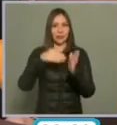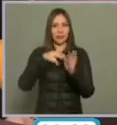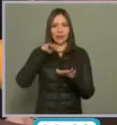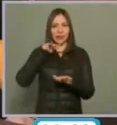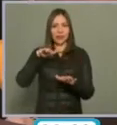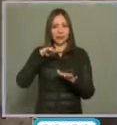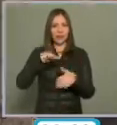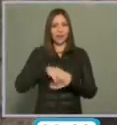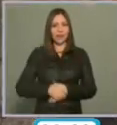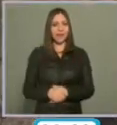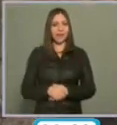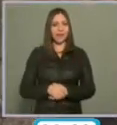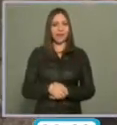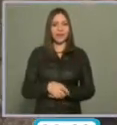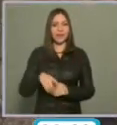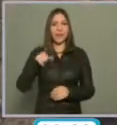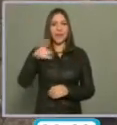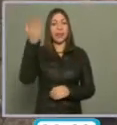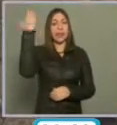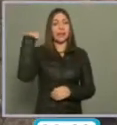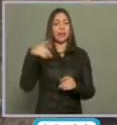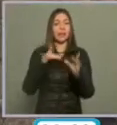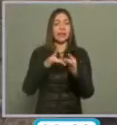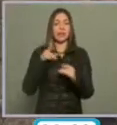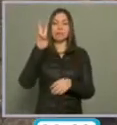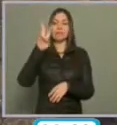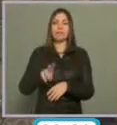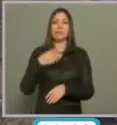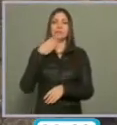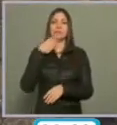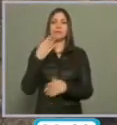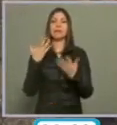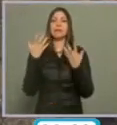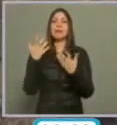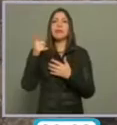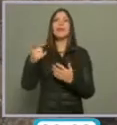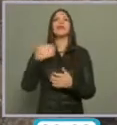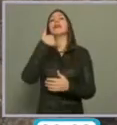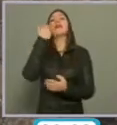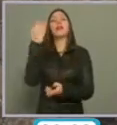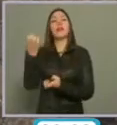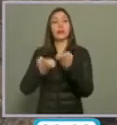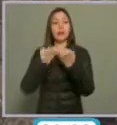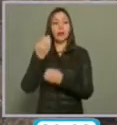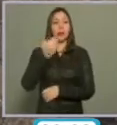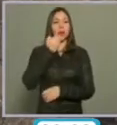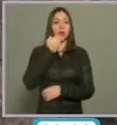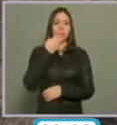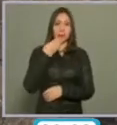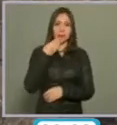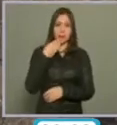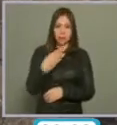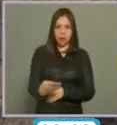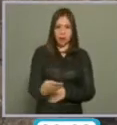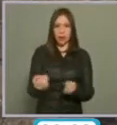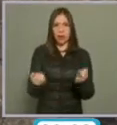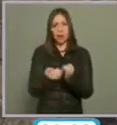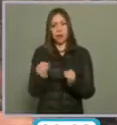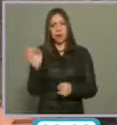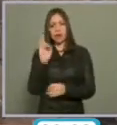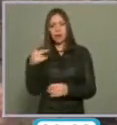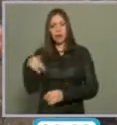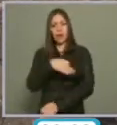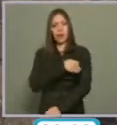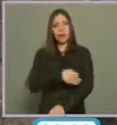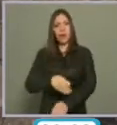lo dije, es yo creo que también un muy buen propósito, además de hacer ejercicio, comer saludable, quizás pasar más tiempo en